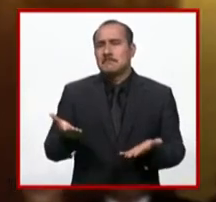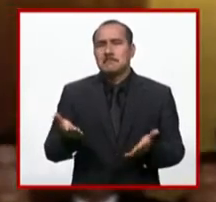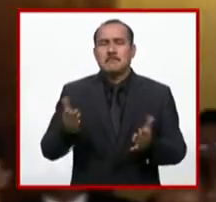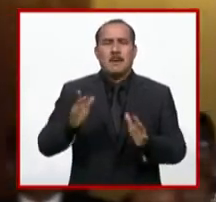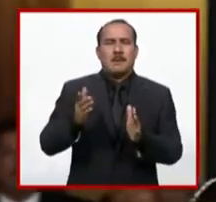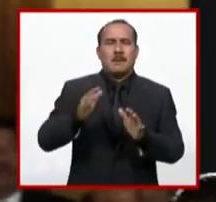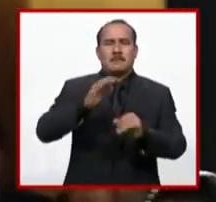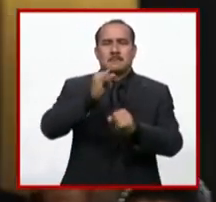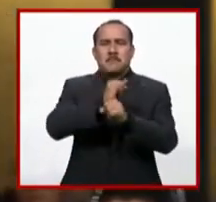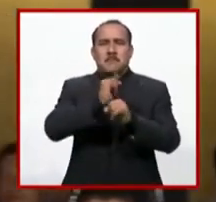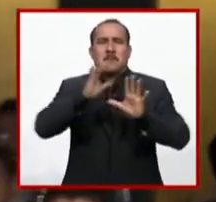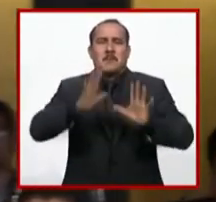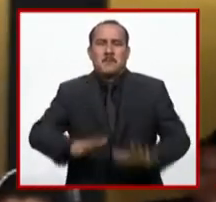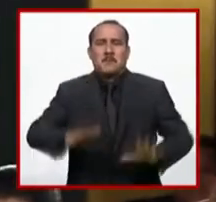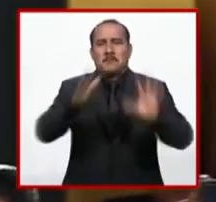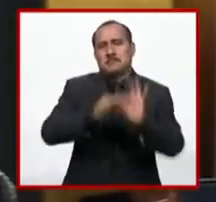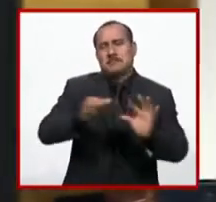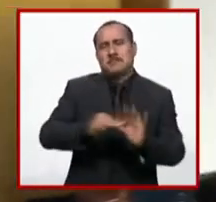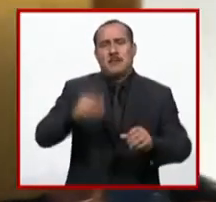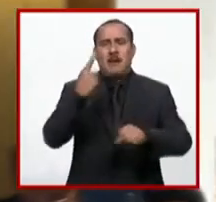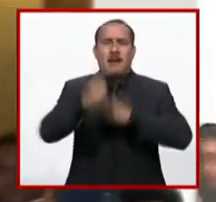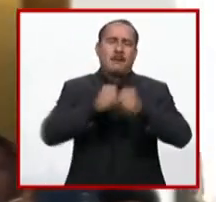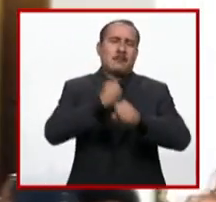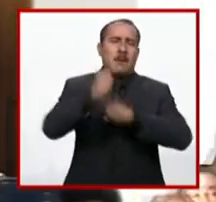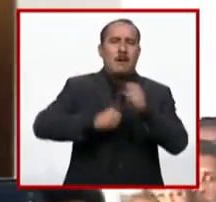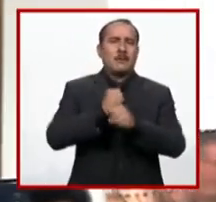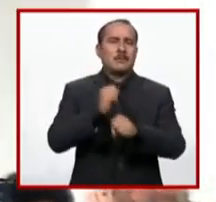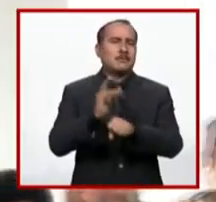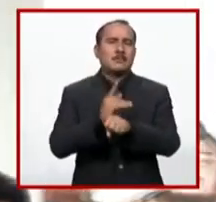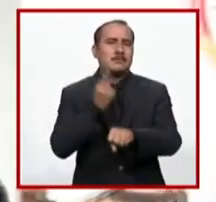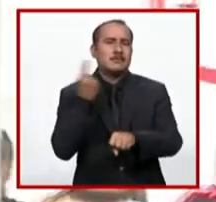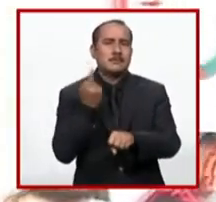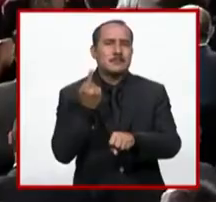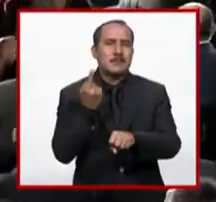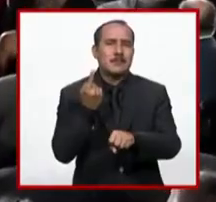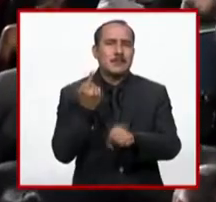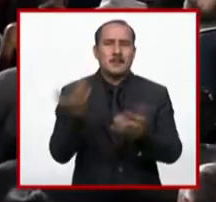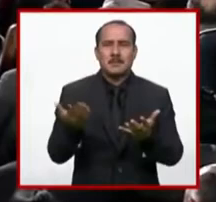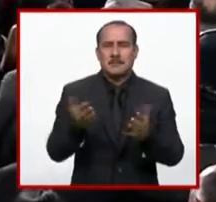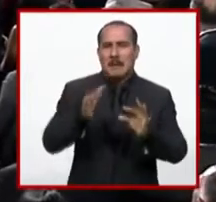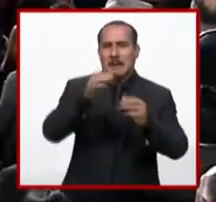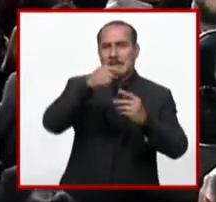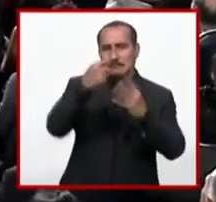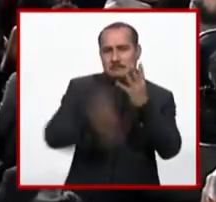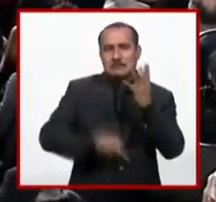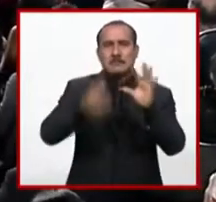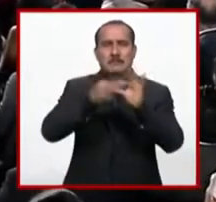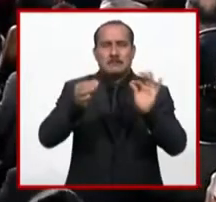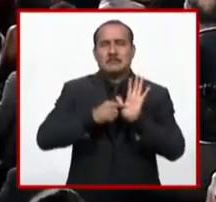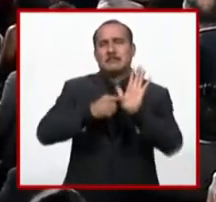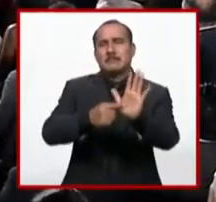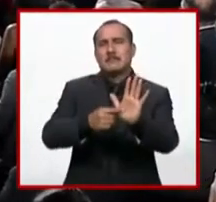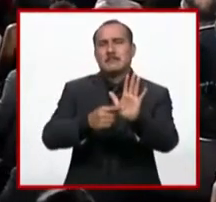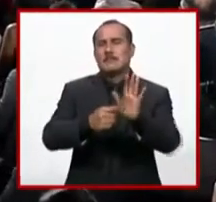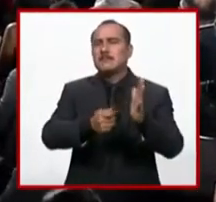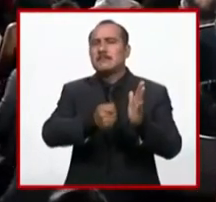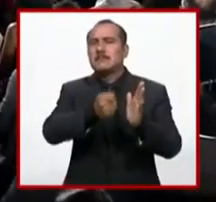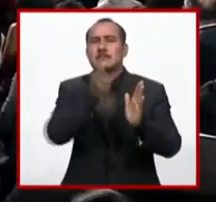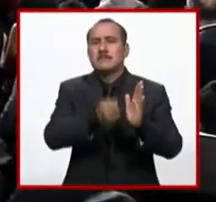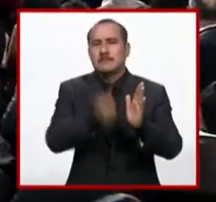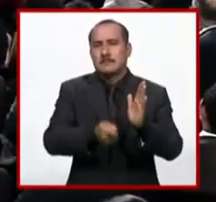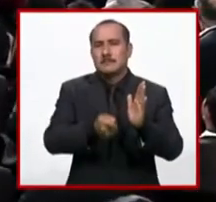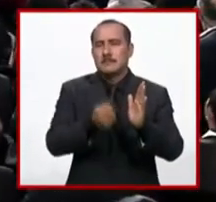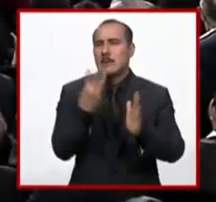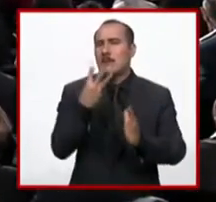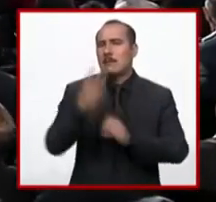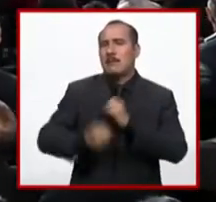rendirle cuentas al pueblo cada año? ¿Y qué tipo de cuentas son las que en un tercer